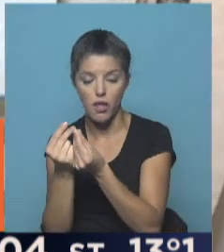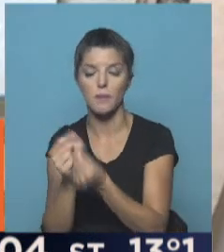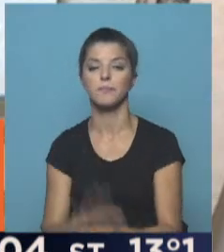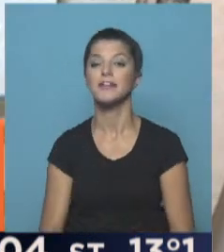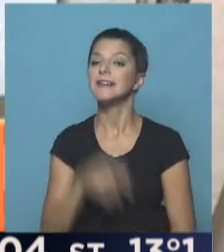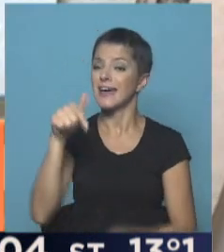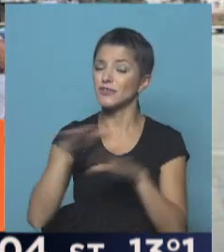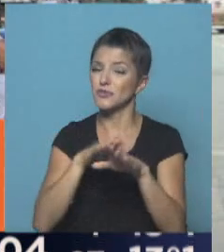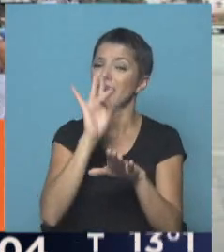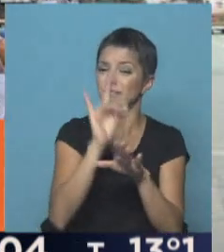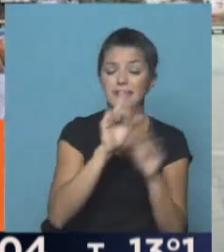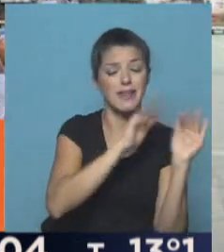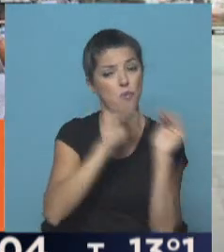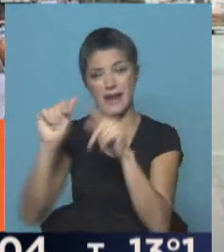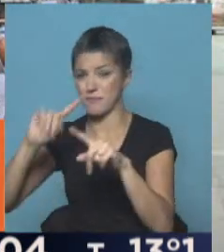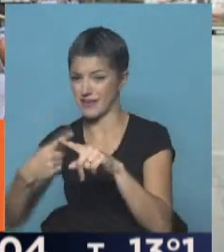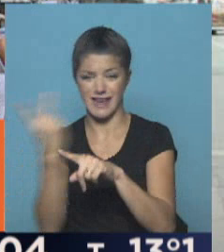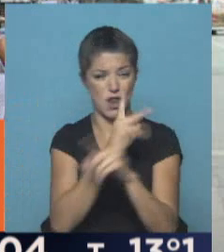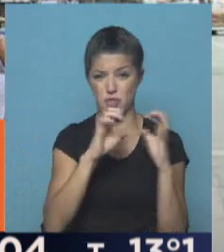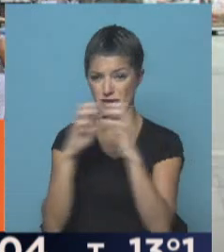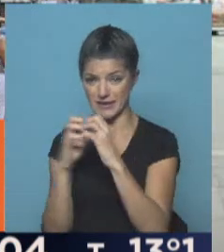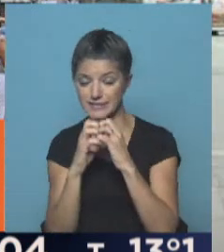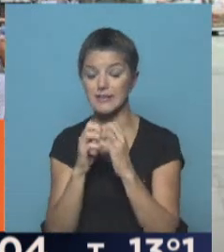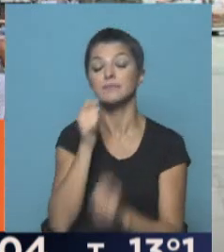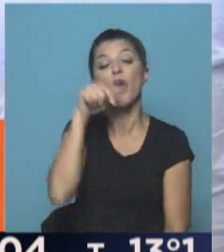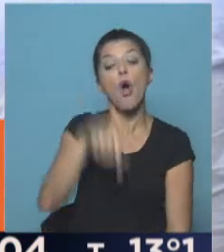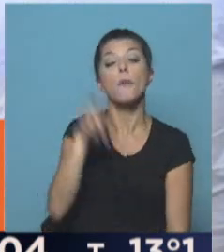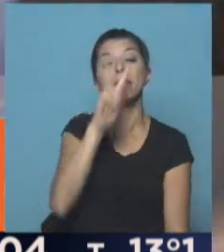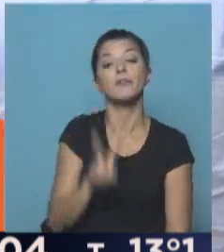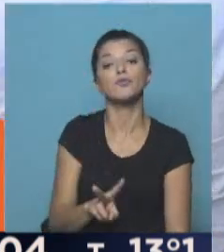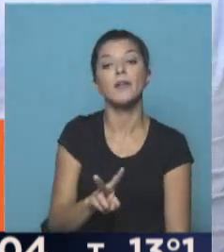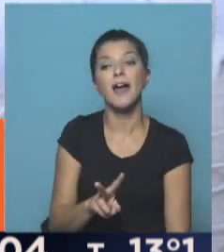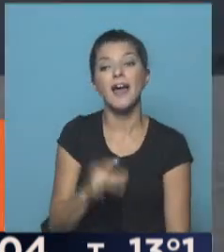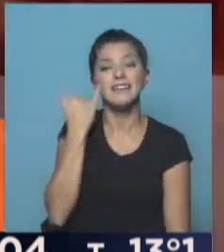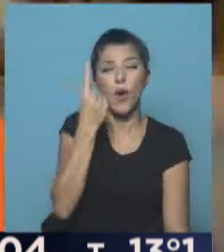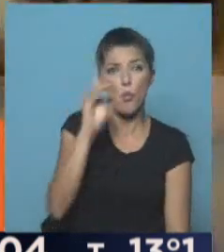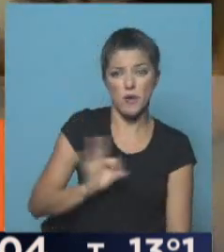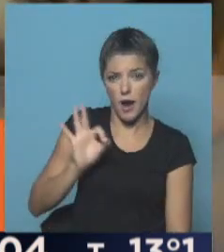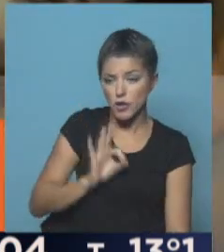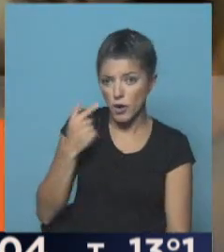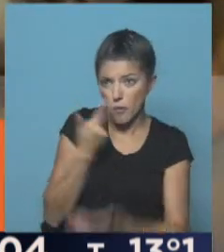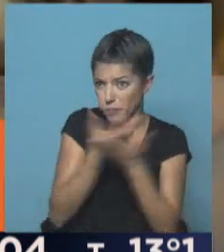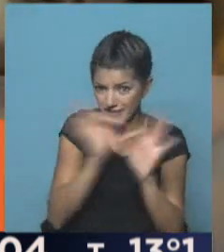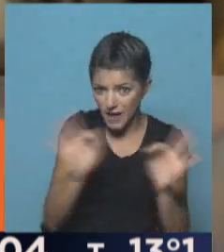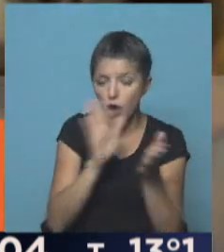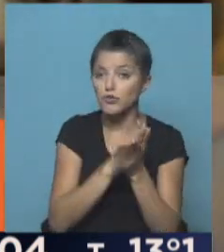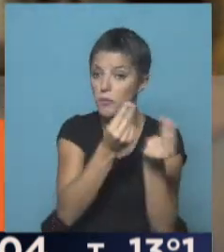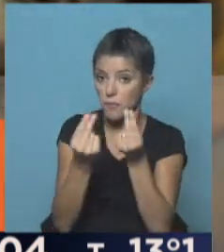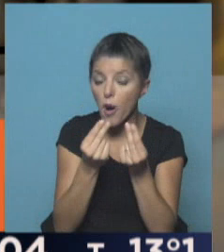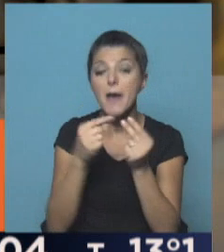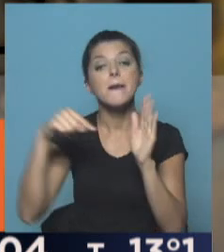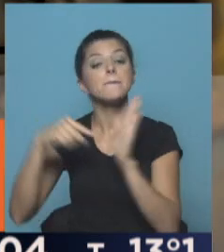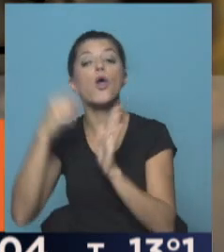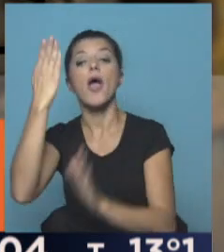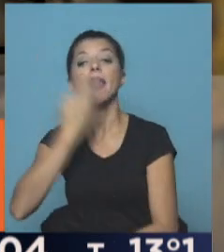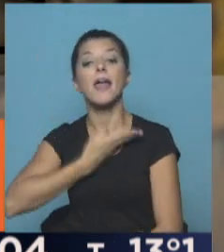como el político. Si bien Venezuela no publica cifras oficiales desde hace más de un año, el Fondo Monetario Internacional